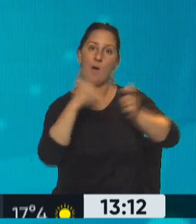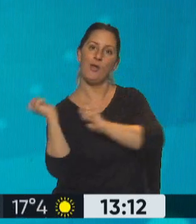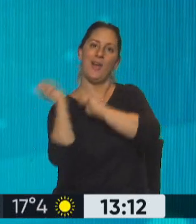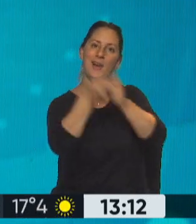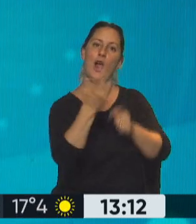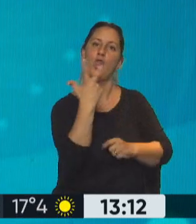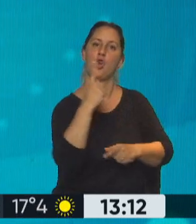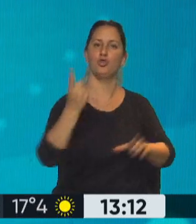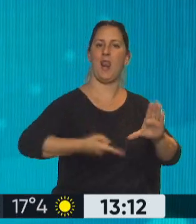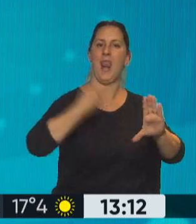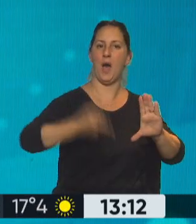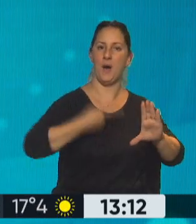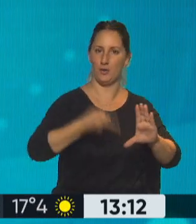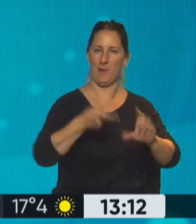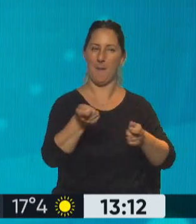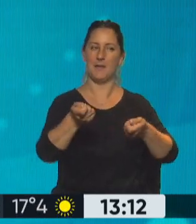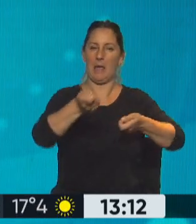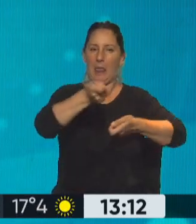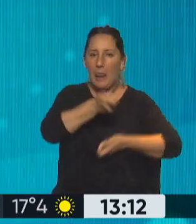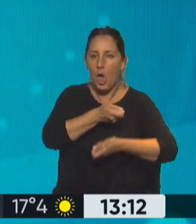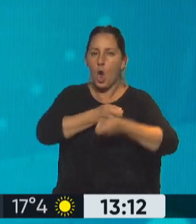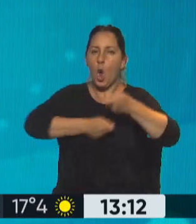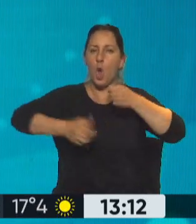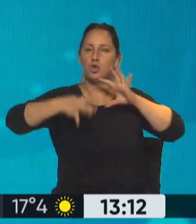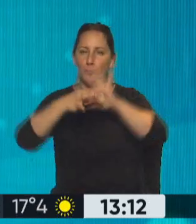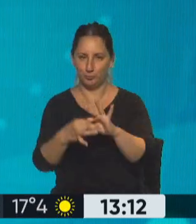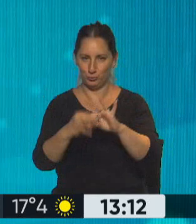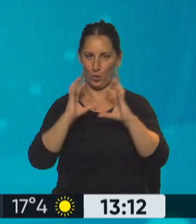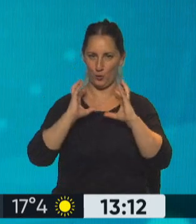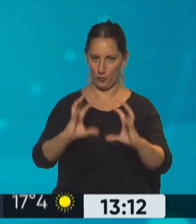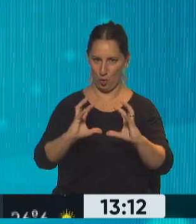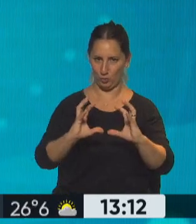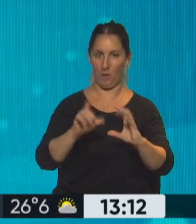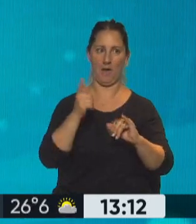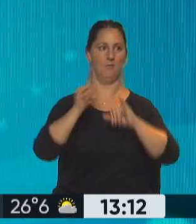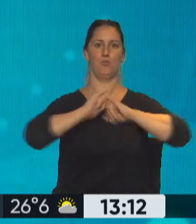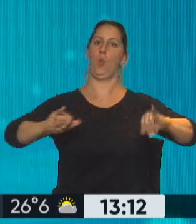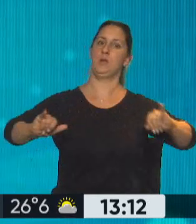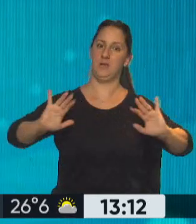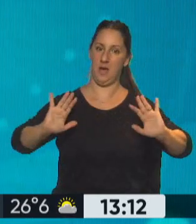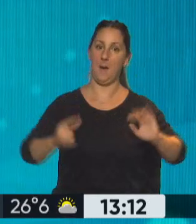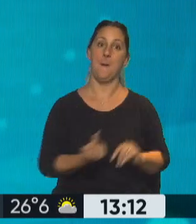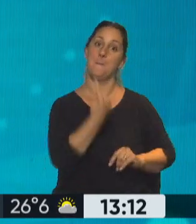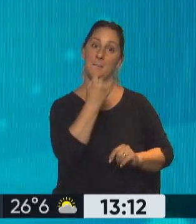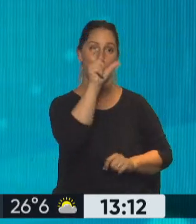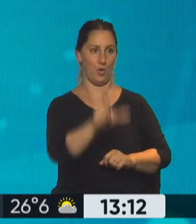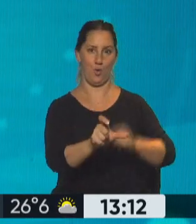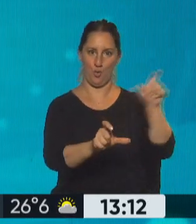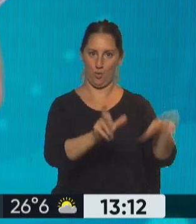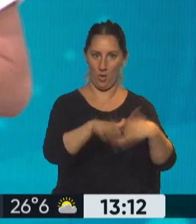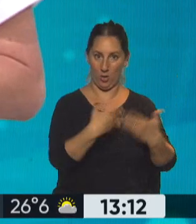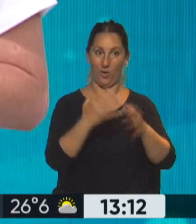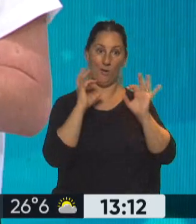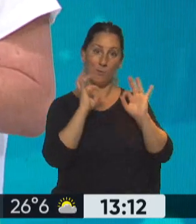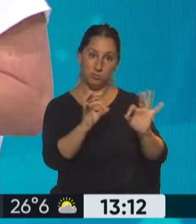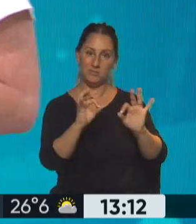lavarropas y ahí ingresa el negocio del capital privado al fútbol hicieron un gran chivo primero con los jugadores y después